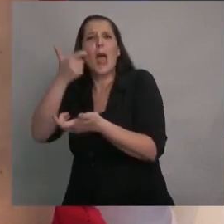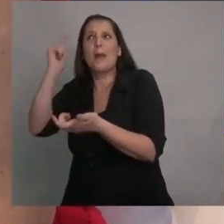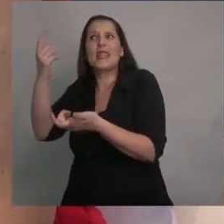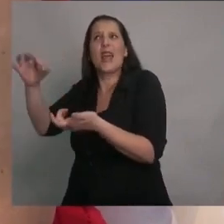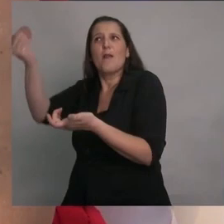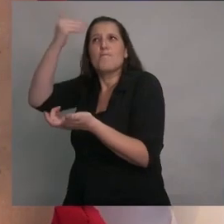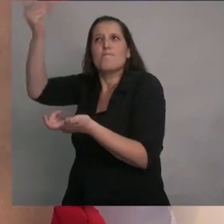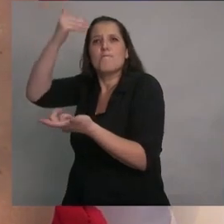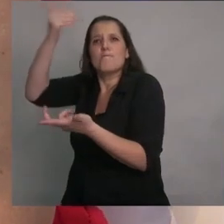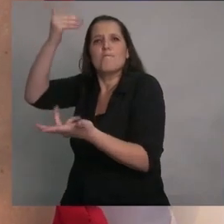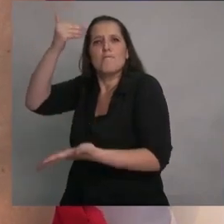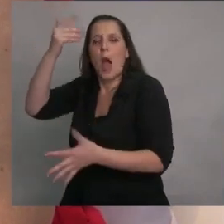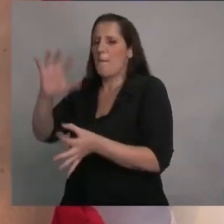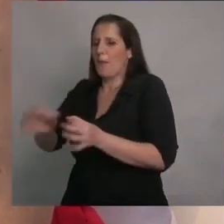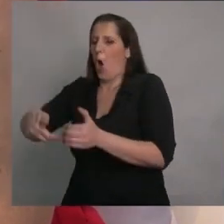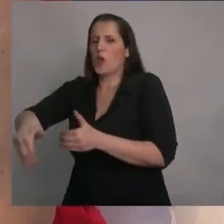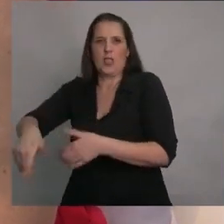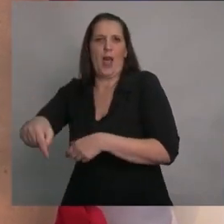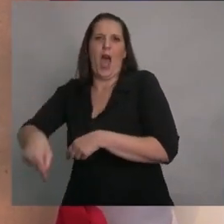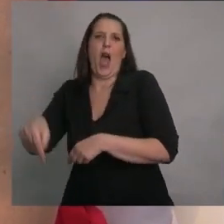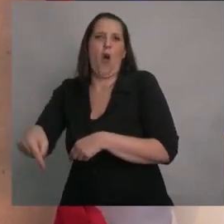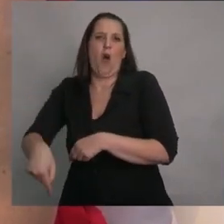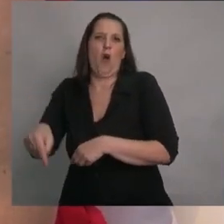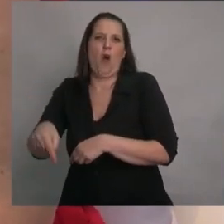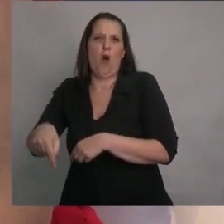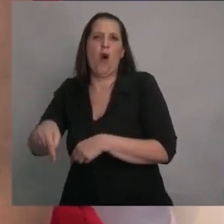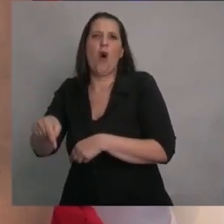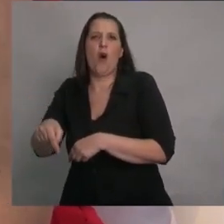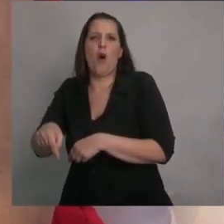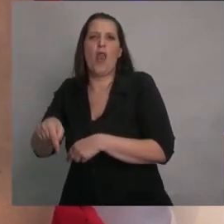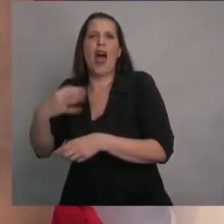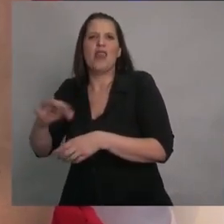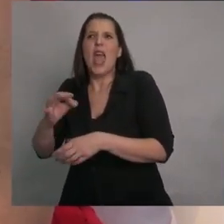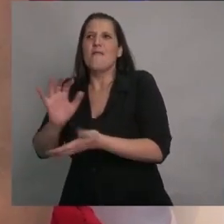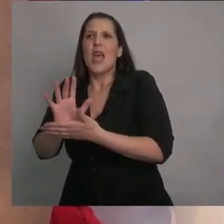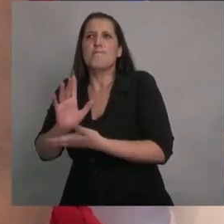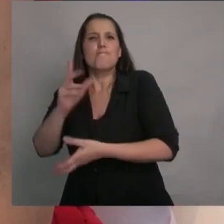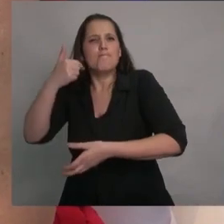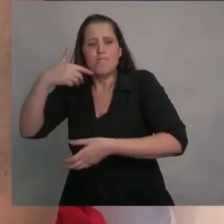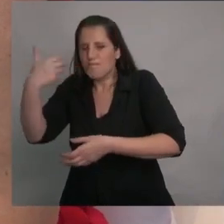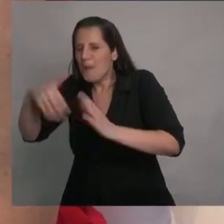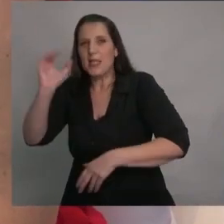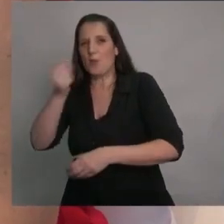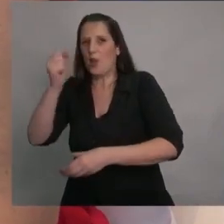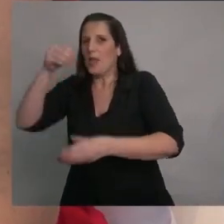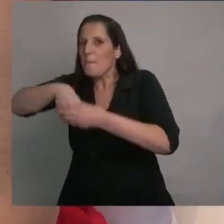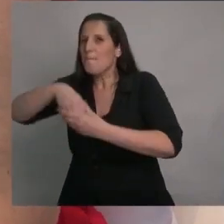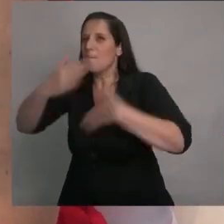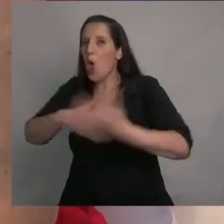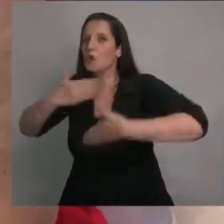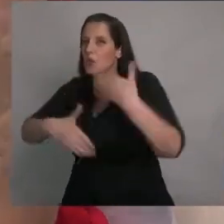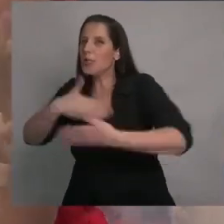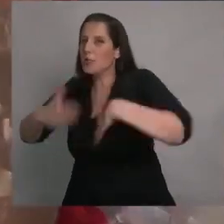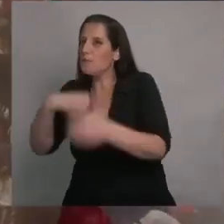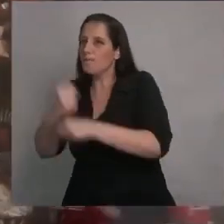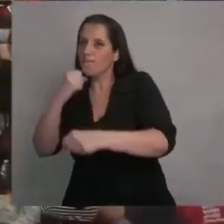Próxima y no burocrática, investida en el proceso más que en el producto. El proceso es más importante que el producto. Y sobre